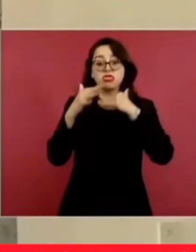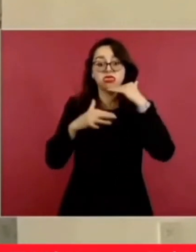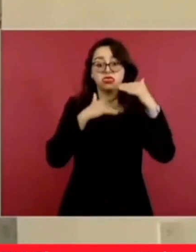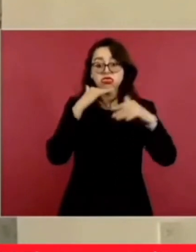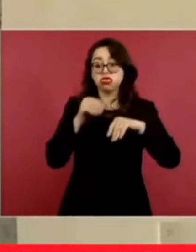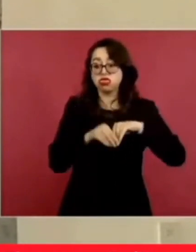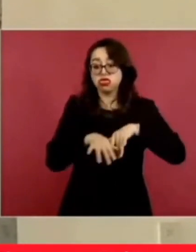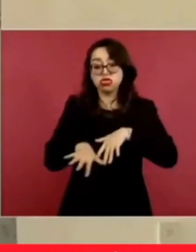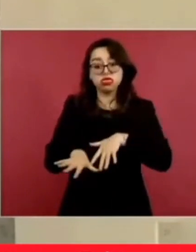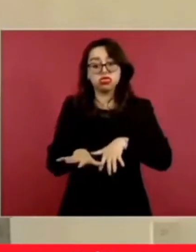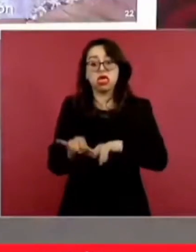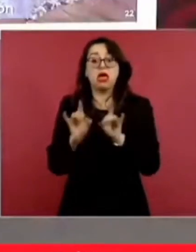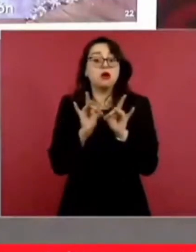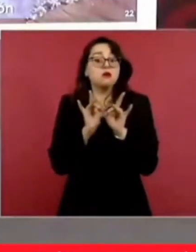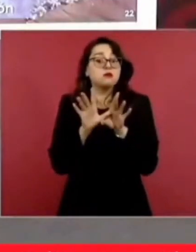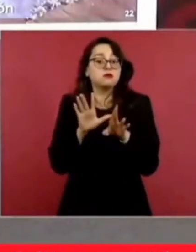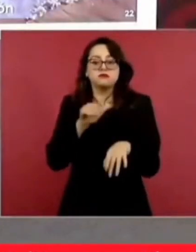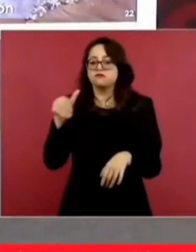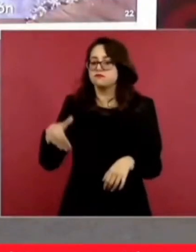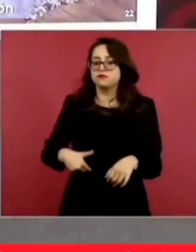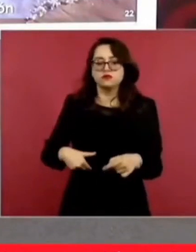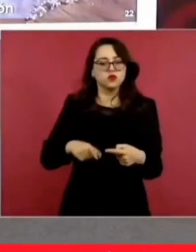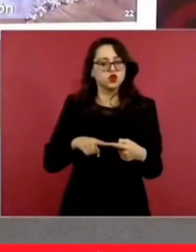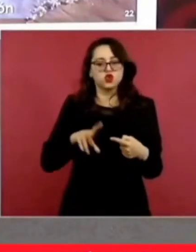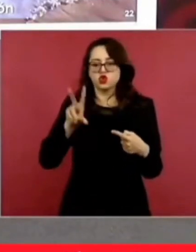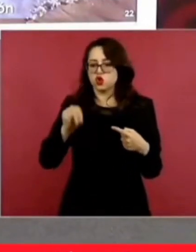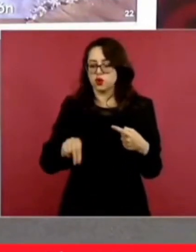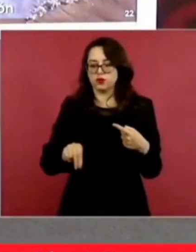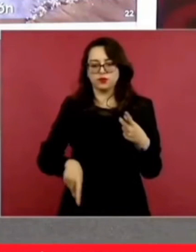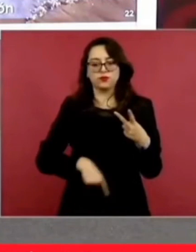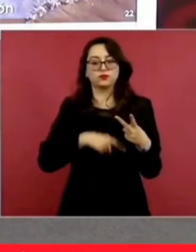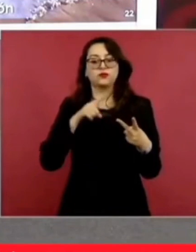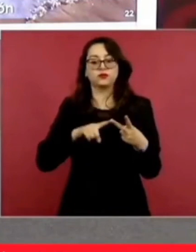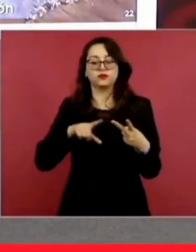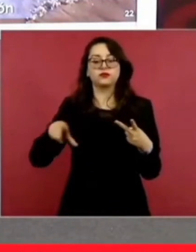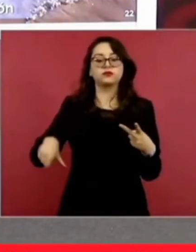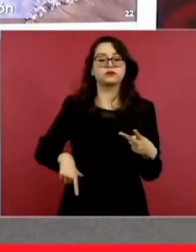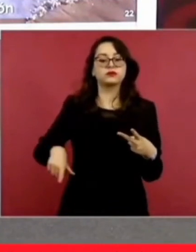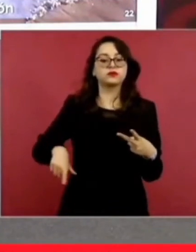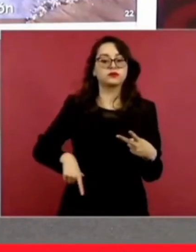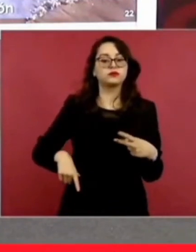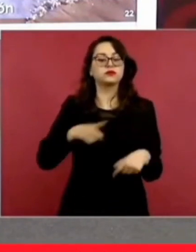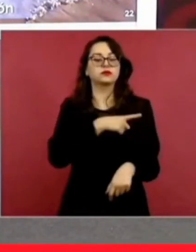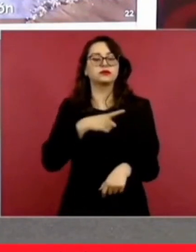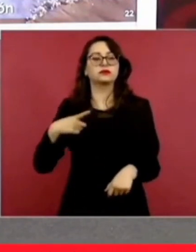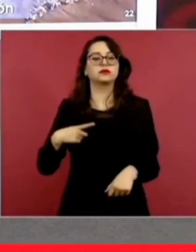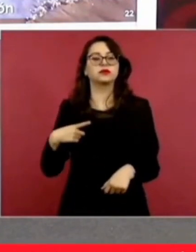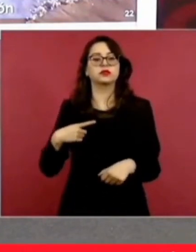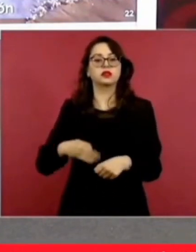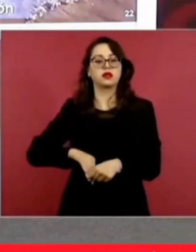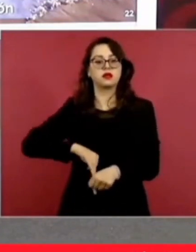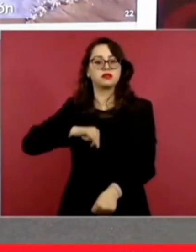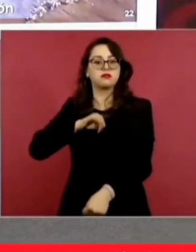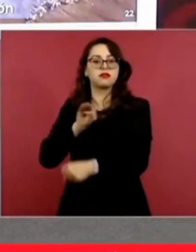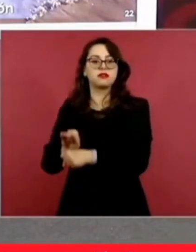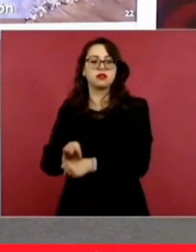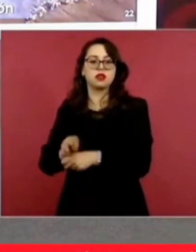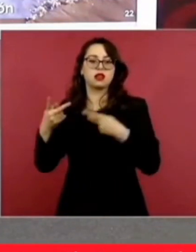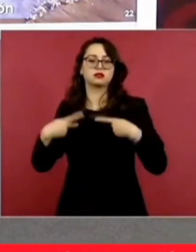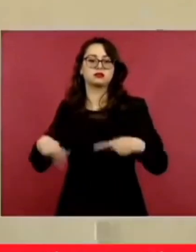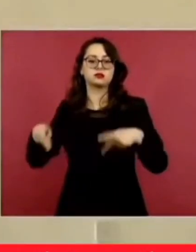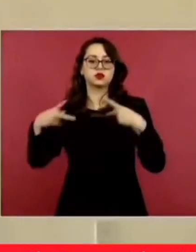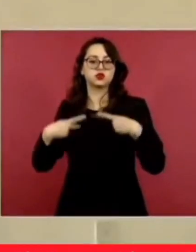como un accidente. El gobierno de México se debe al pueblo y a las comunidades de la cuenca del río Sonora